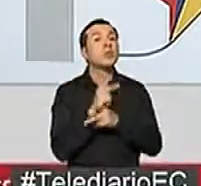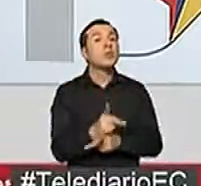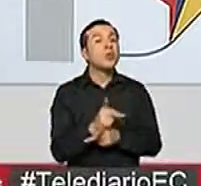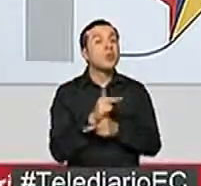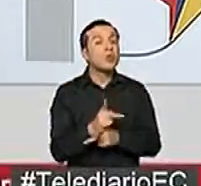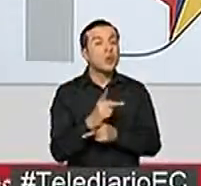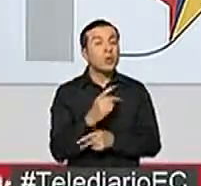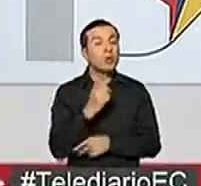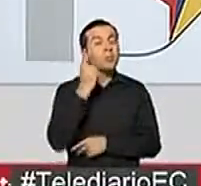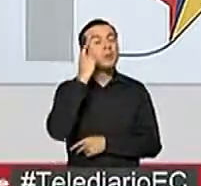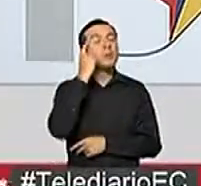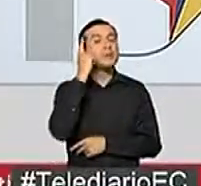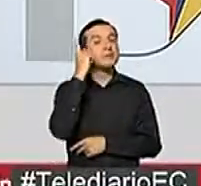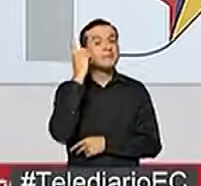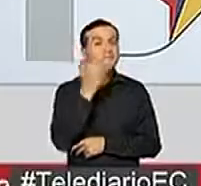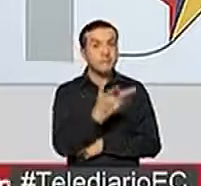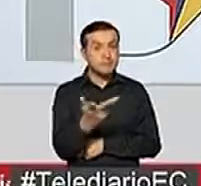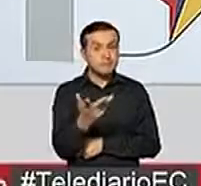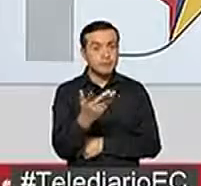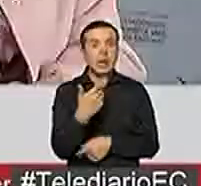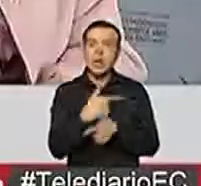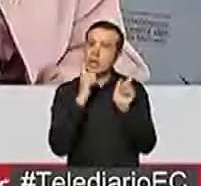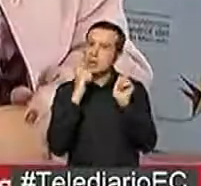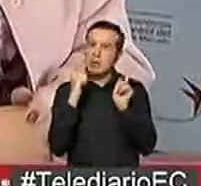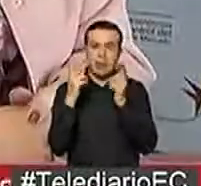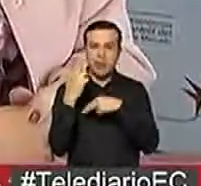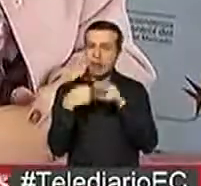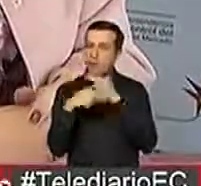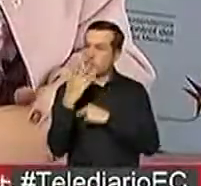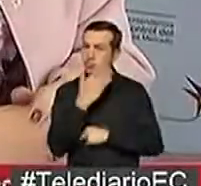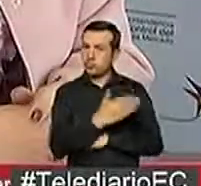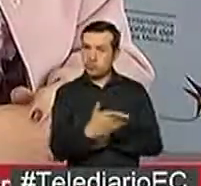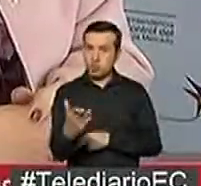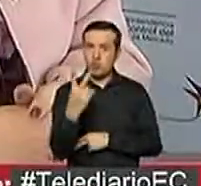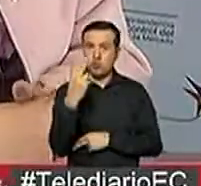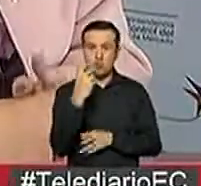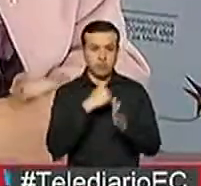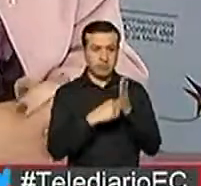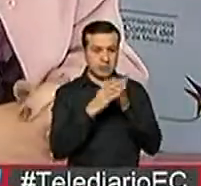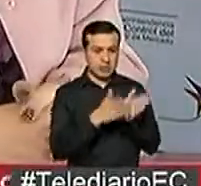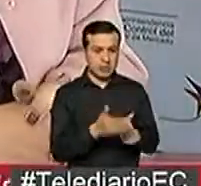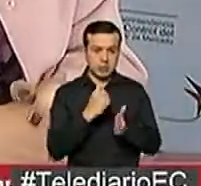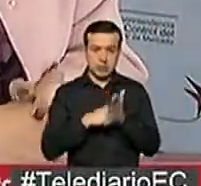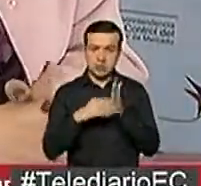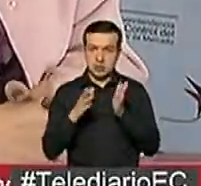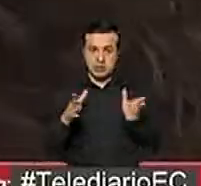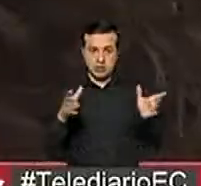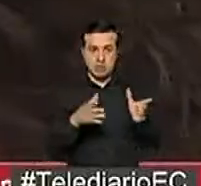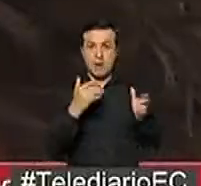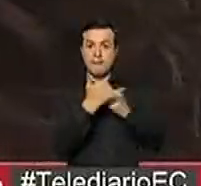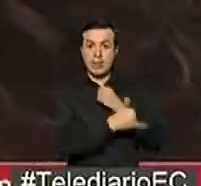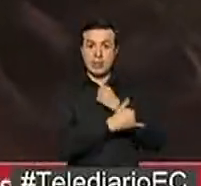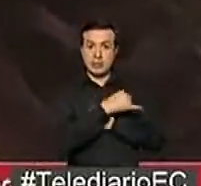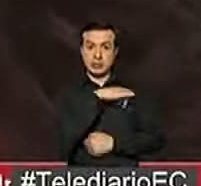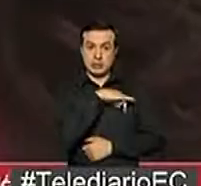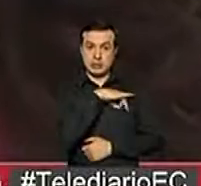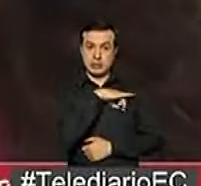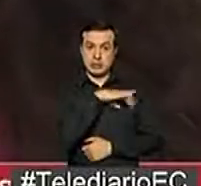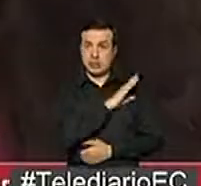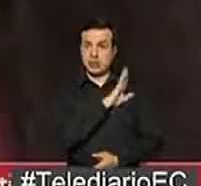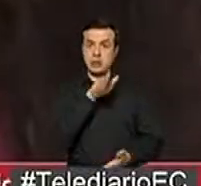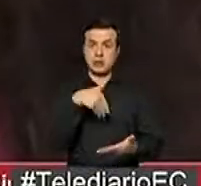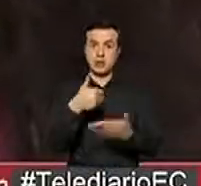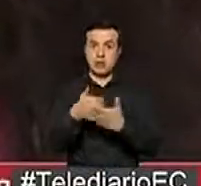que a nosotros concierne, la libre competencia. Para ello, dos ministras del Tribunal de Defensa de Chile se encuentran en Ecuador